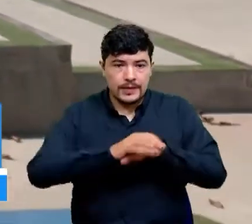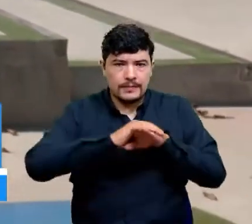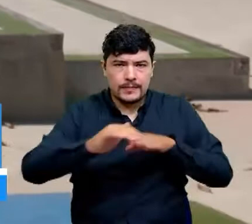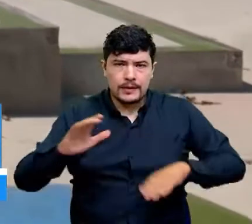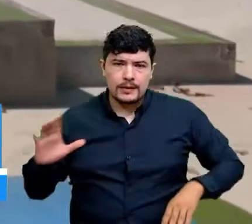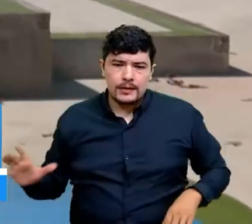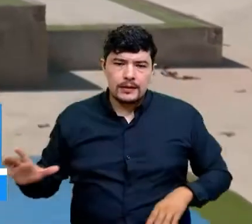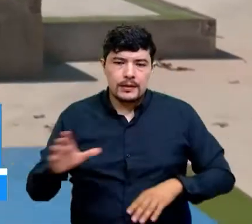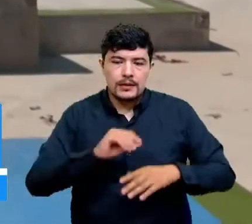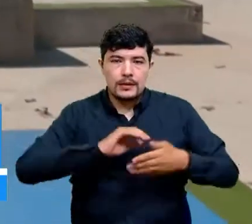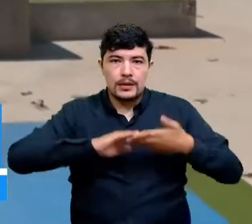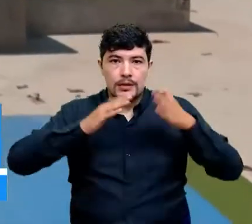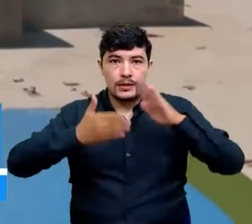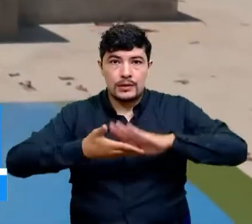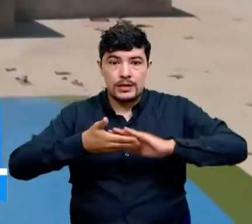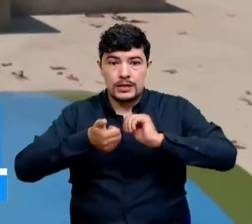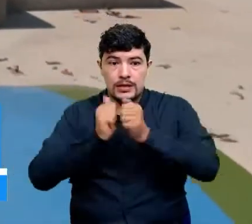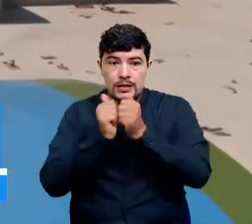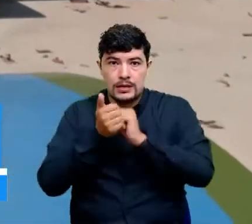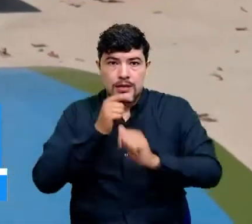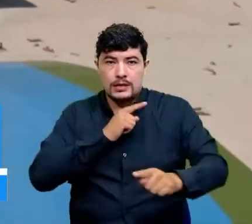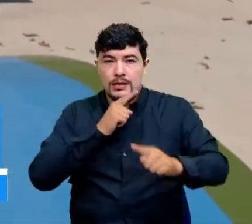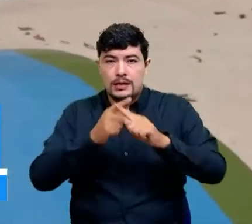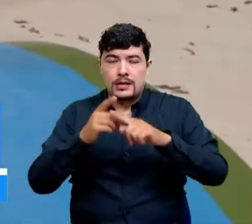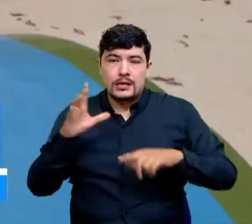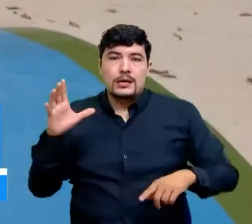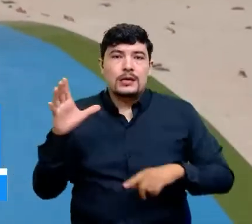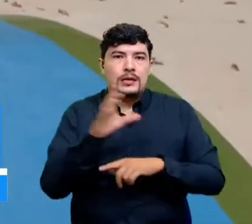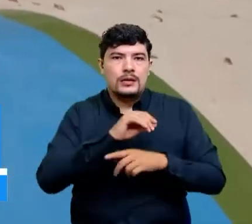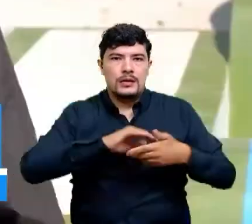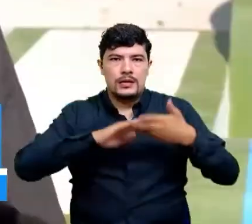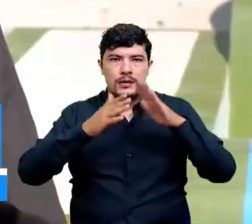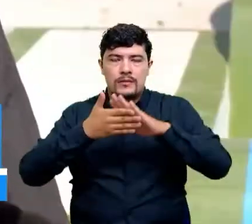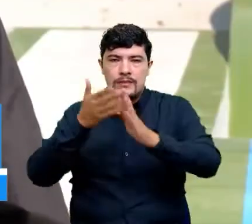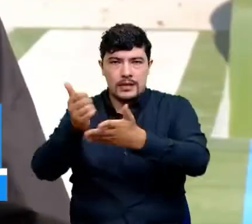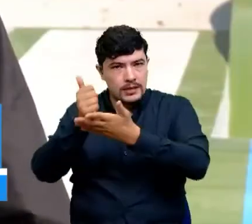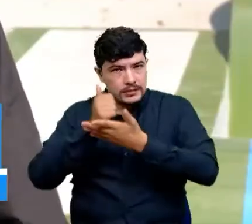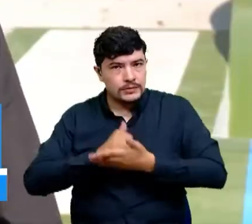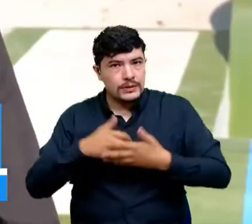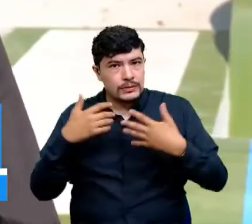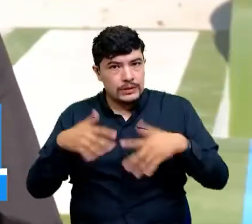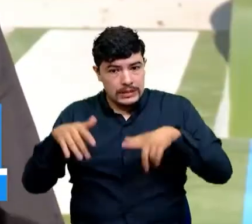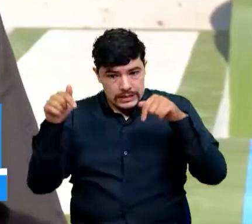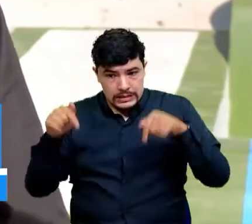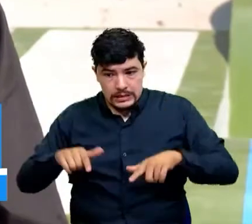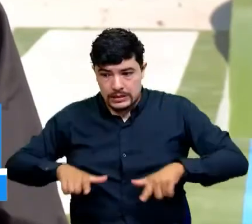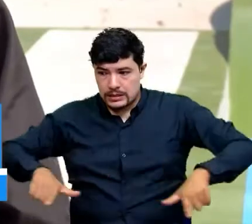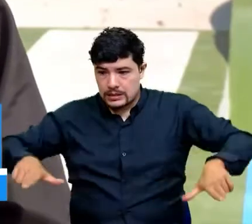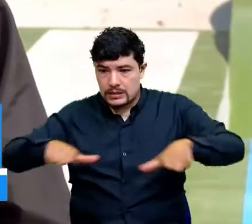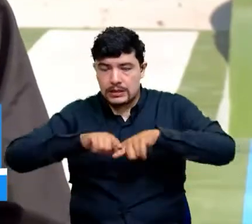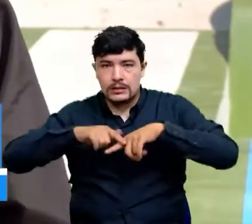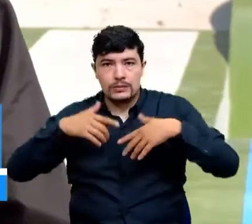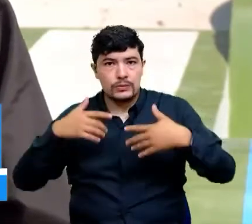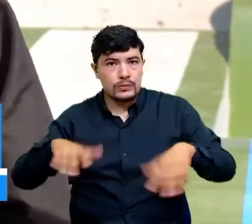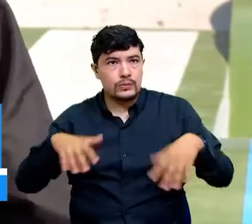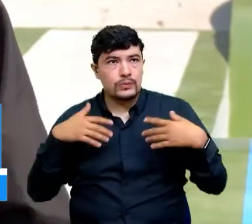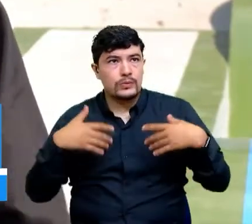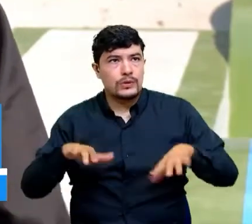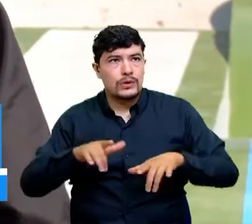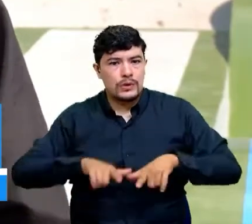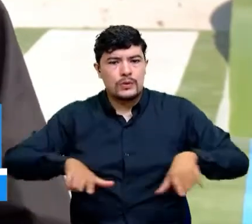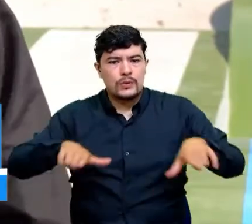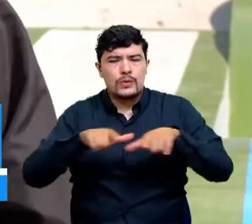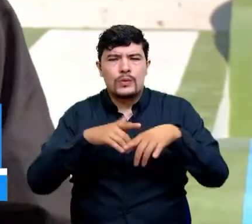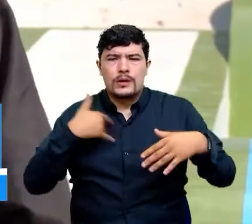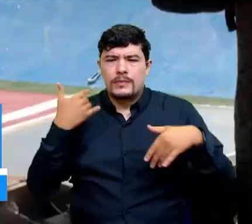comunidad de deportistas extremos a toda la comunidad para que nos ayude a hacer de este skatepark un lugar alegre